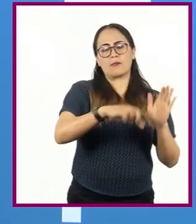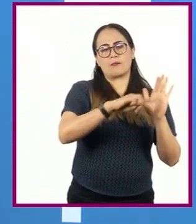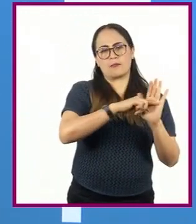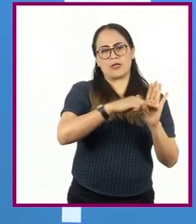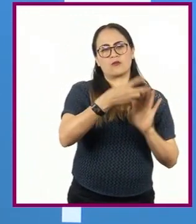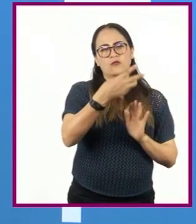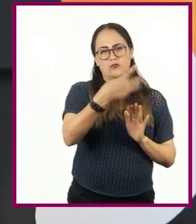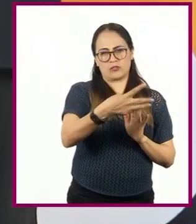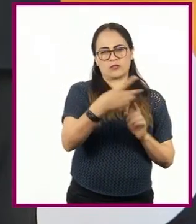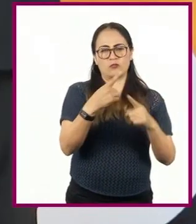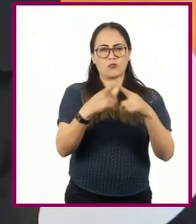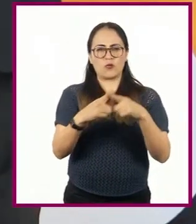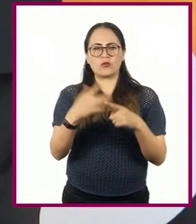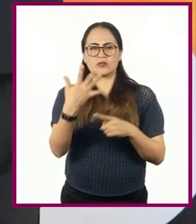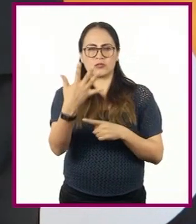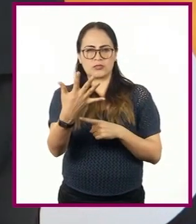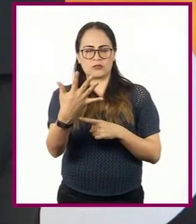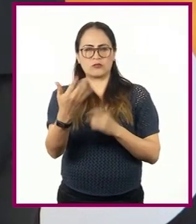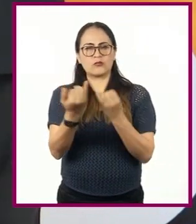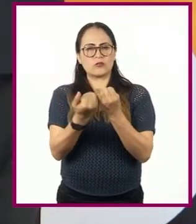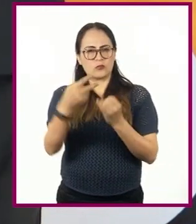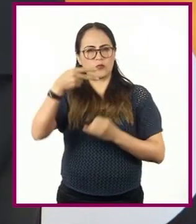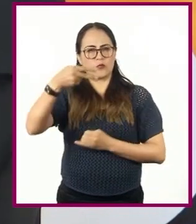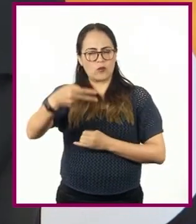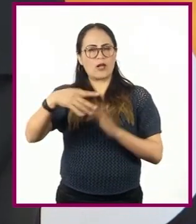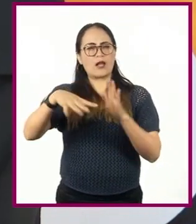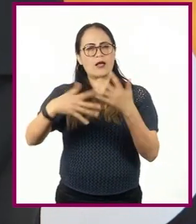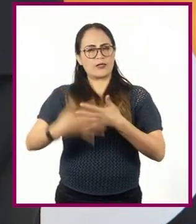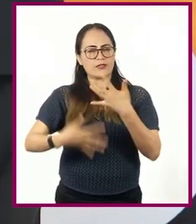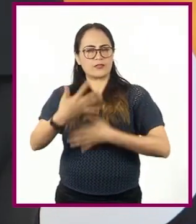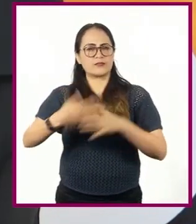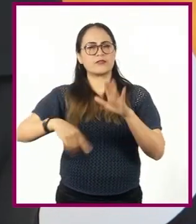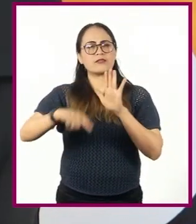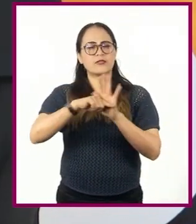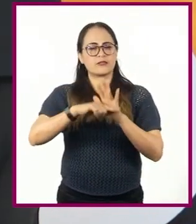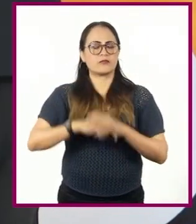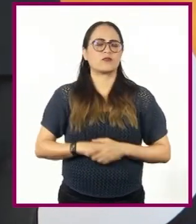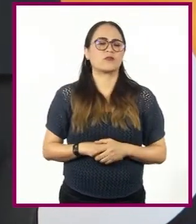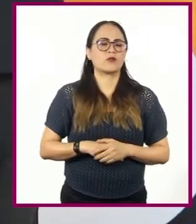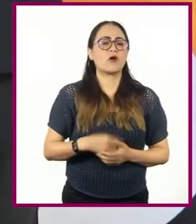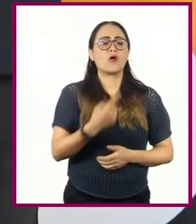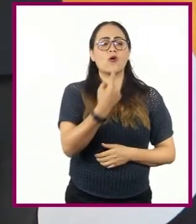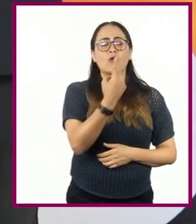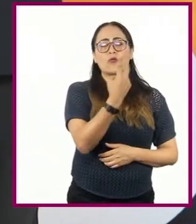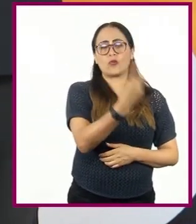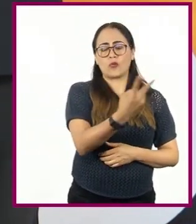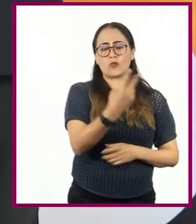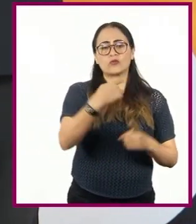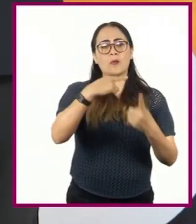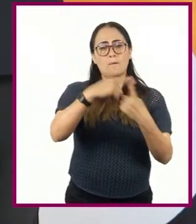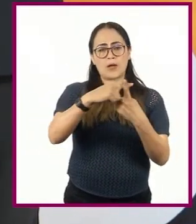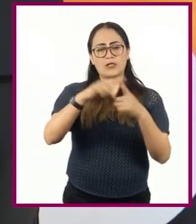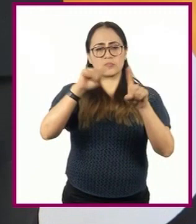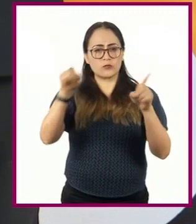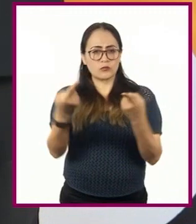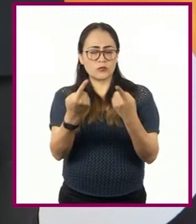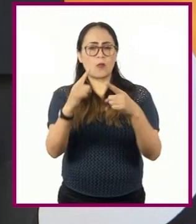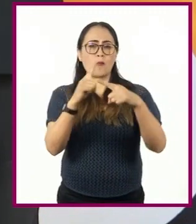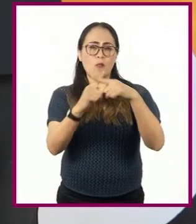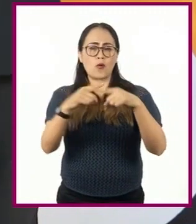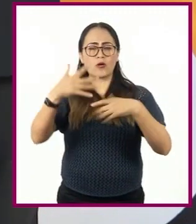negativo. La expresión numérica 2 más 15 negativo se puede resolver de la siguiente